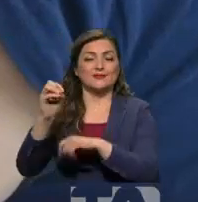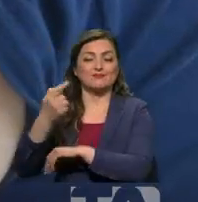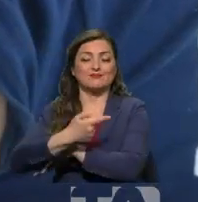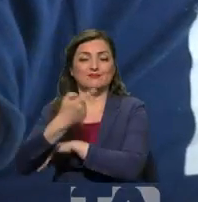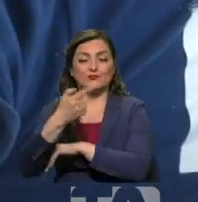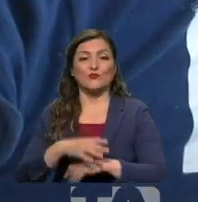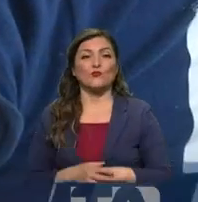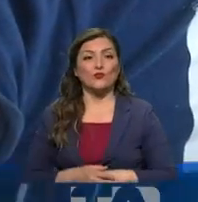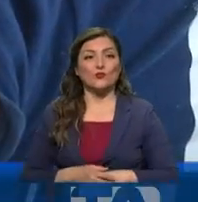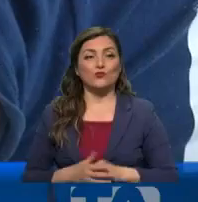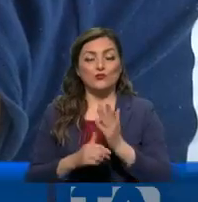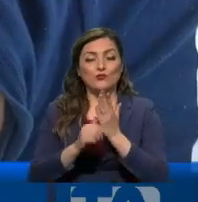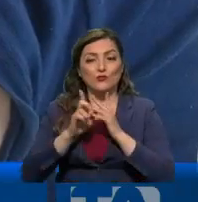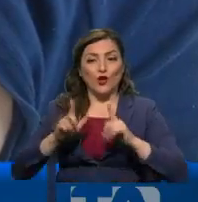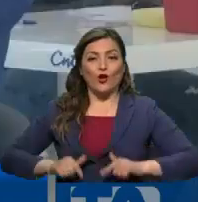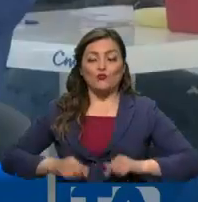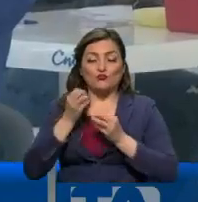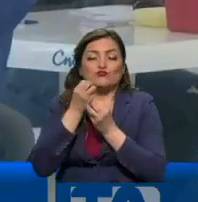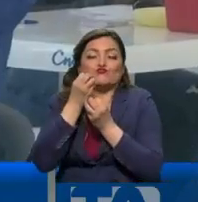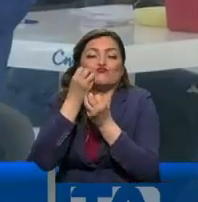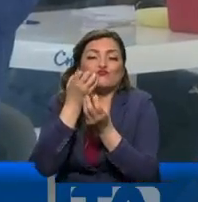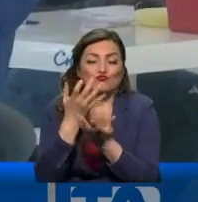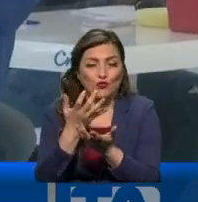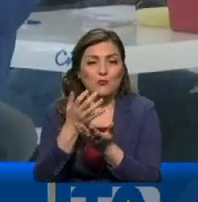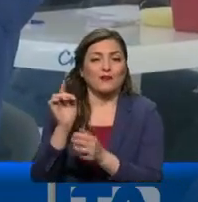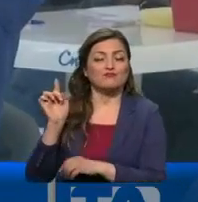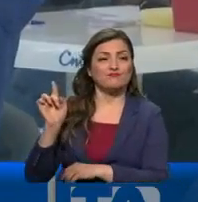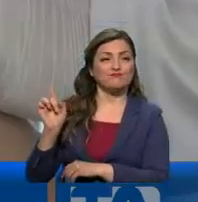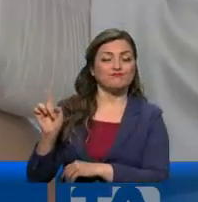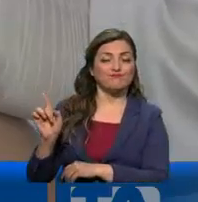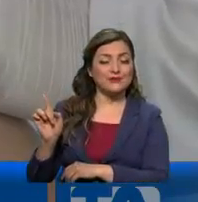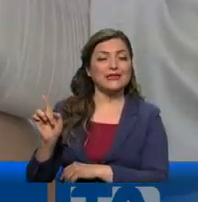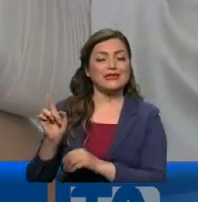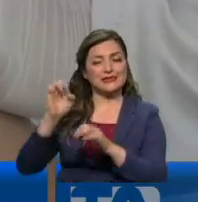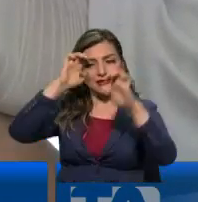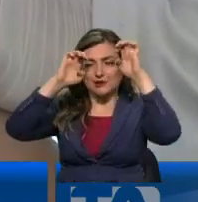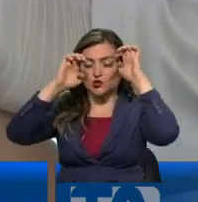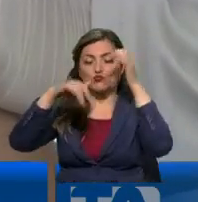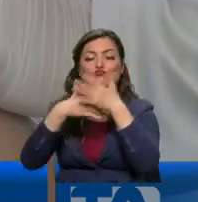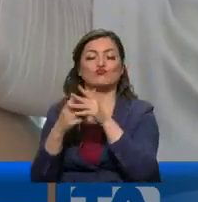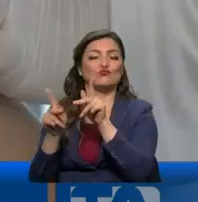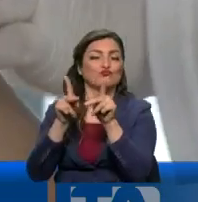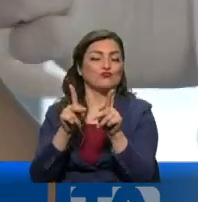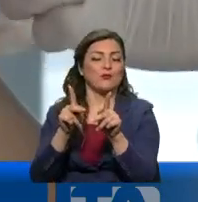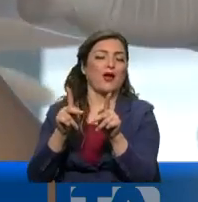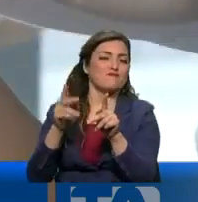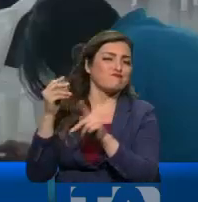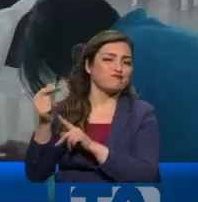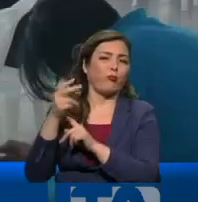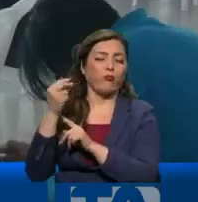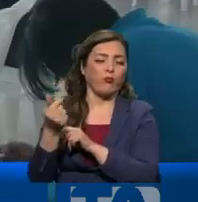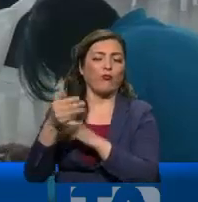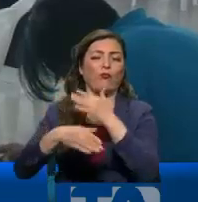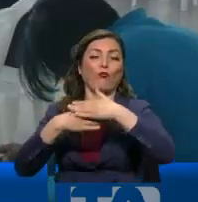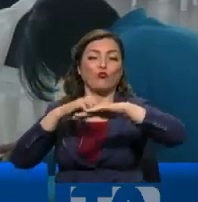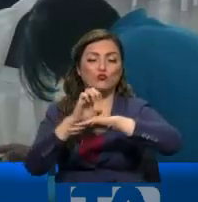El Ministerio de Salud Pública anunció que generará una nueva estrategia para acelerar el plan de vacunación 911 en todo el país.